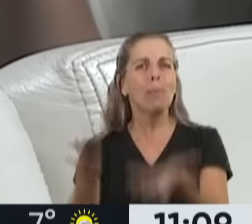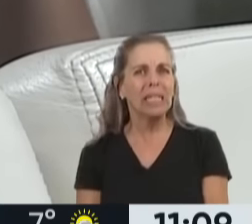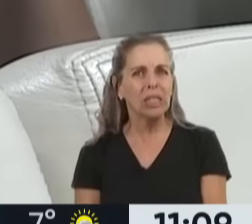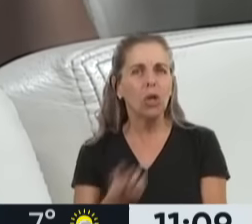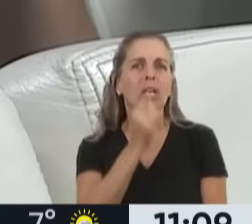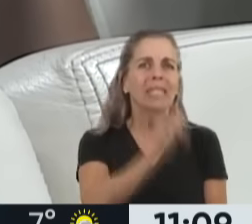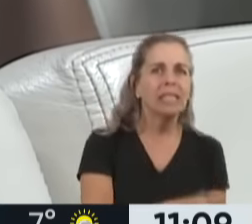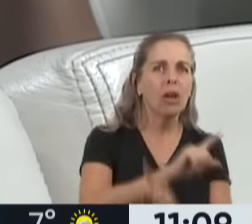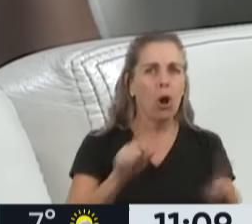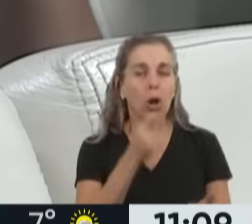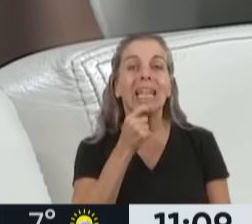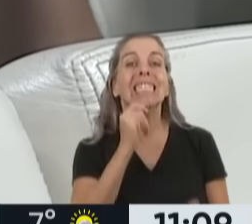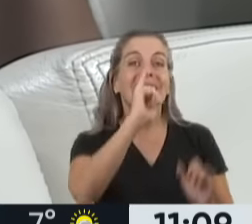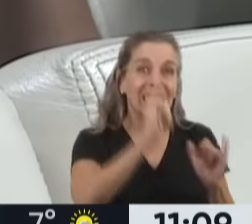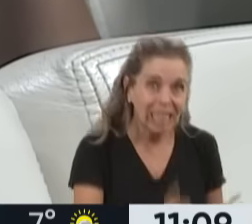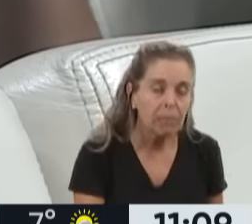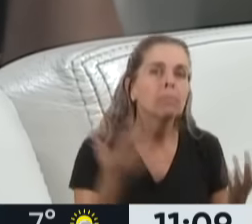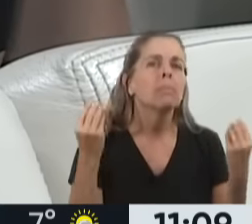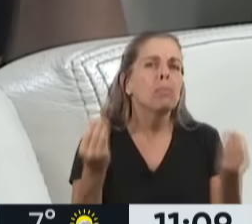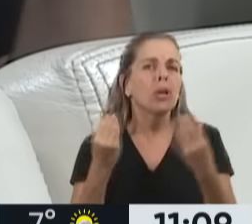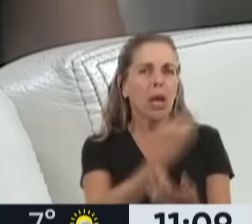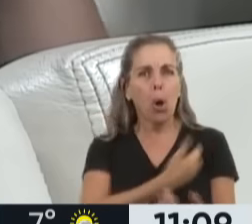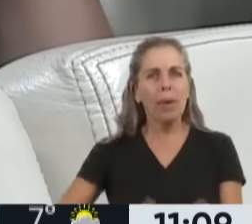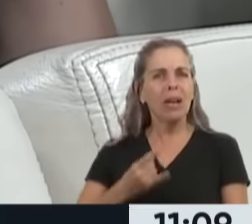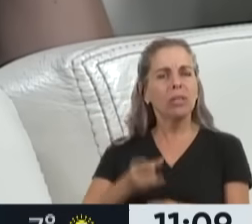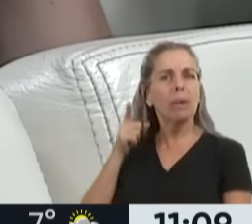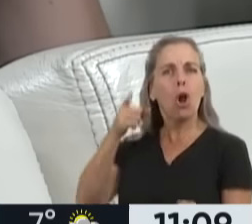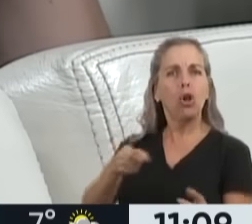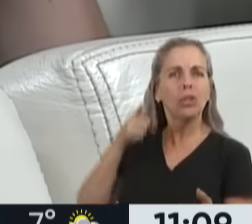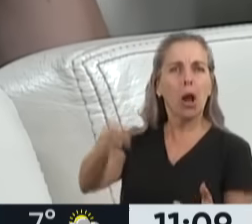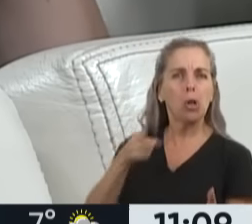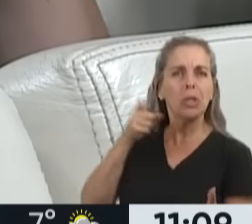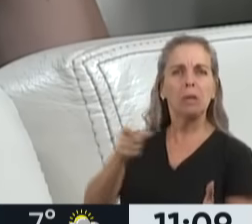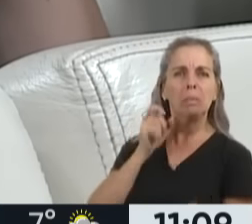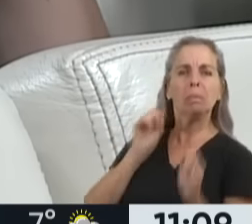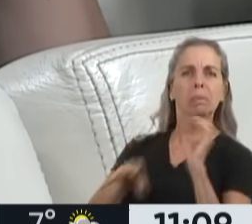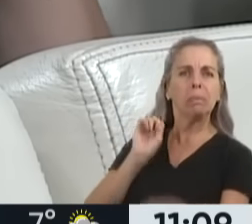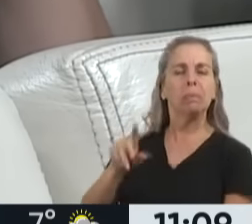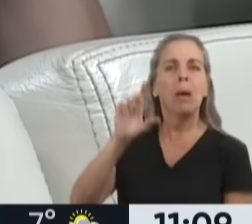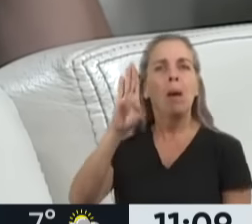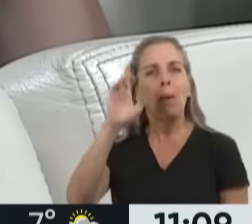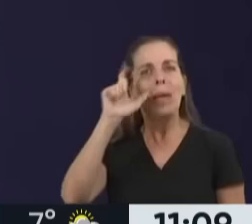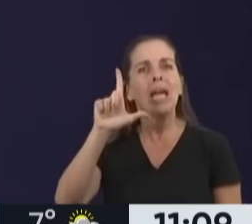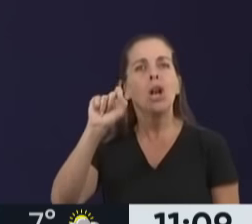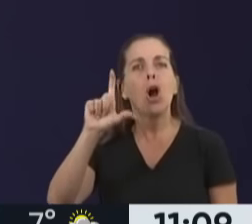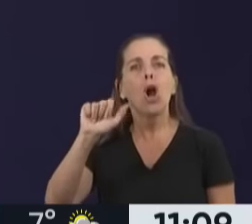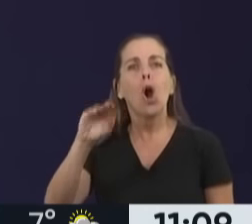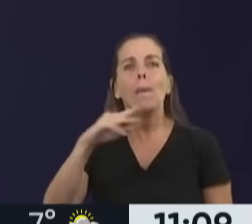qué si es cierto porque el gobierno está atacando a Claudio velit de s Medical Esto es